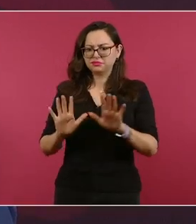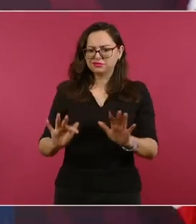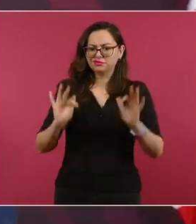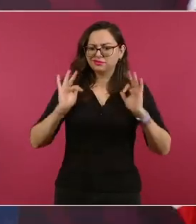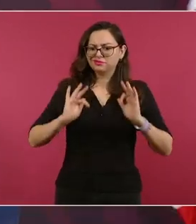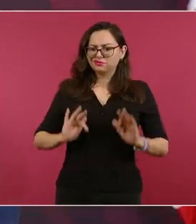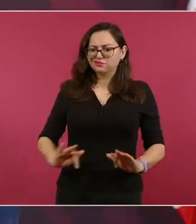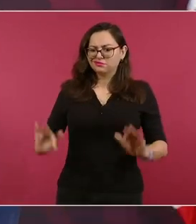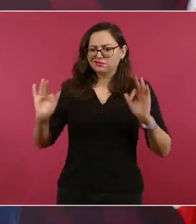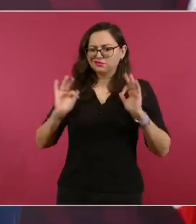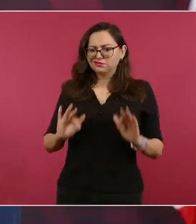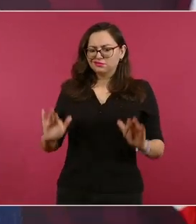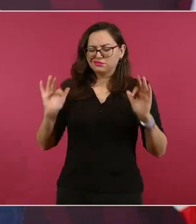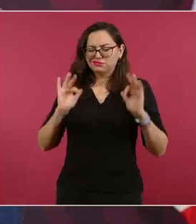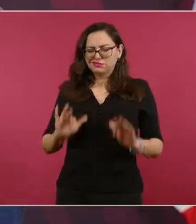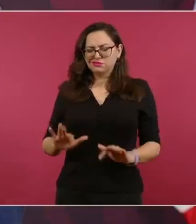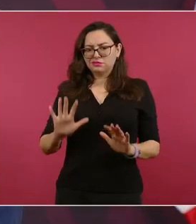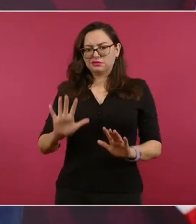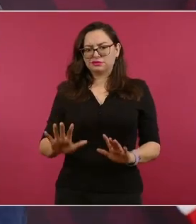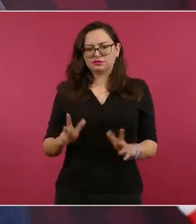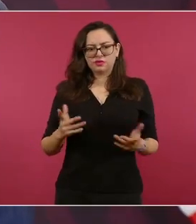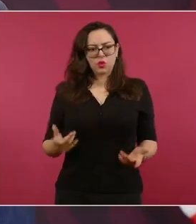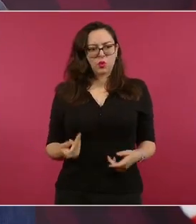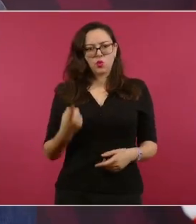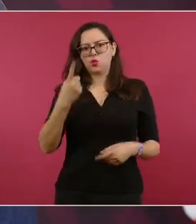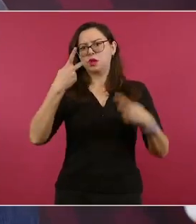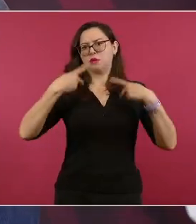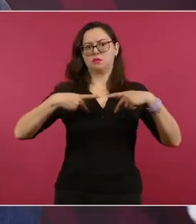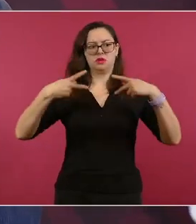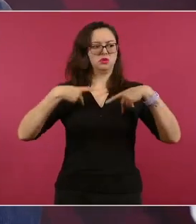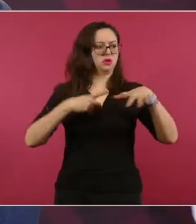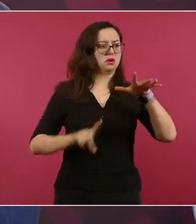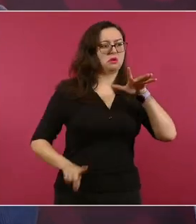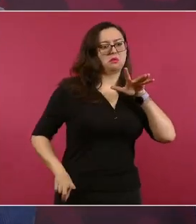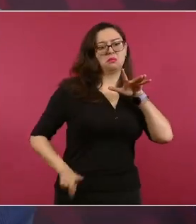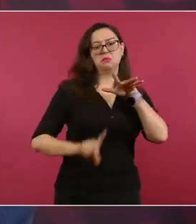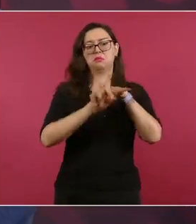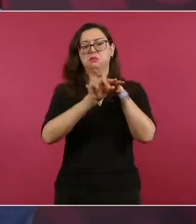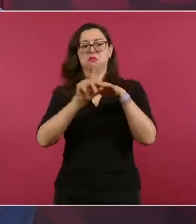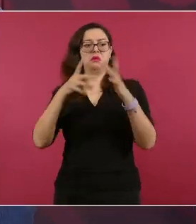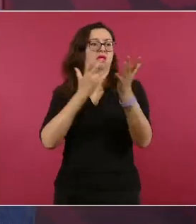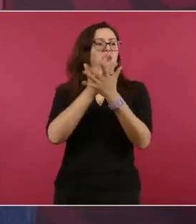si alguien sale ahí de extravagante, ¿no?,